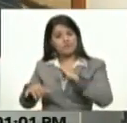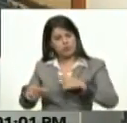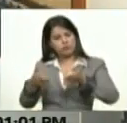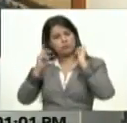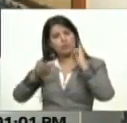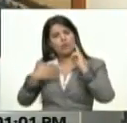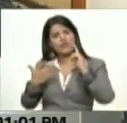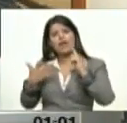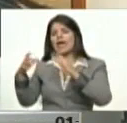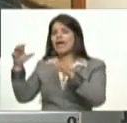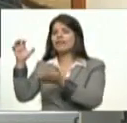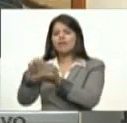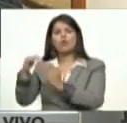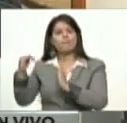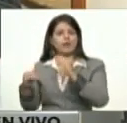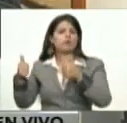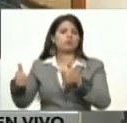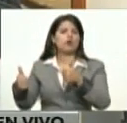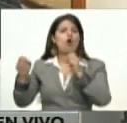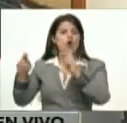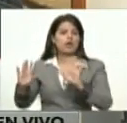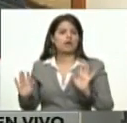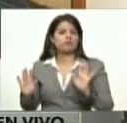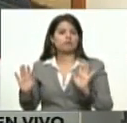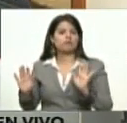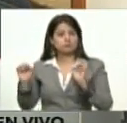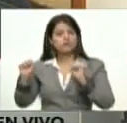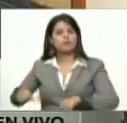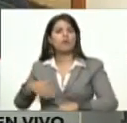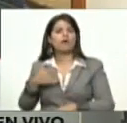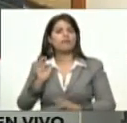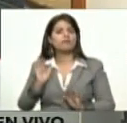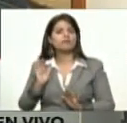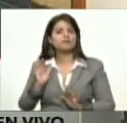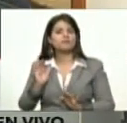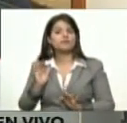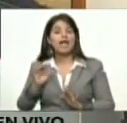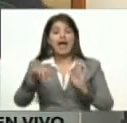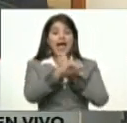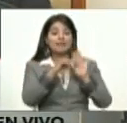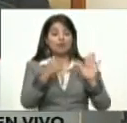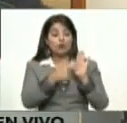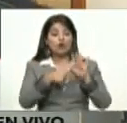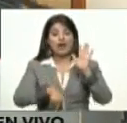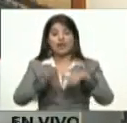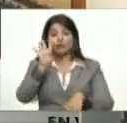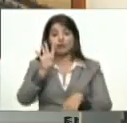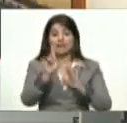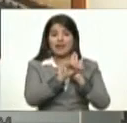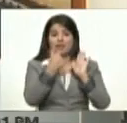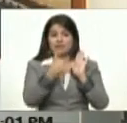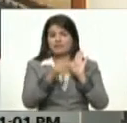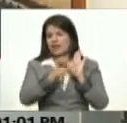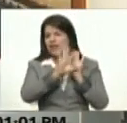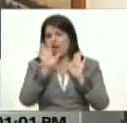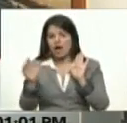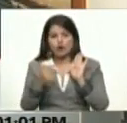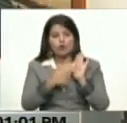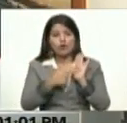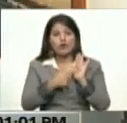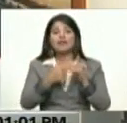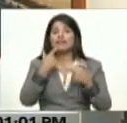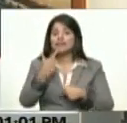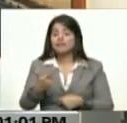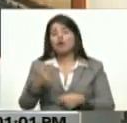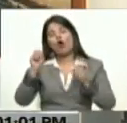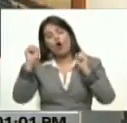y el Estado, por supuesto, estará presente. ¿Y por qué razones? El artículo 14 de la ley es muy claro. Bueno, excepcionalmente